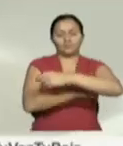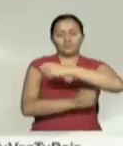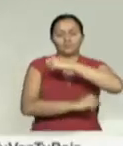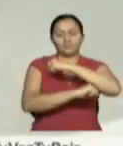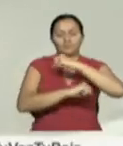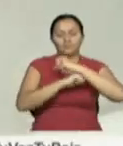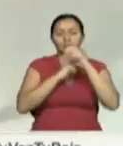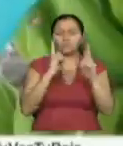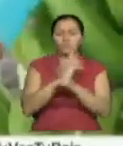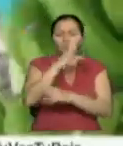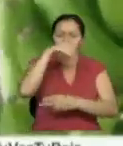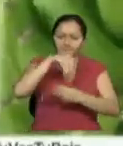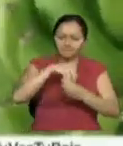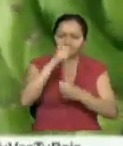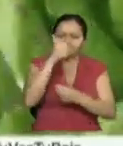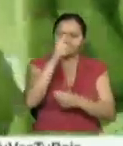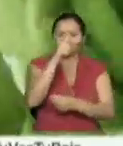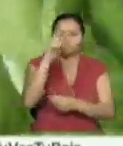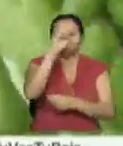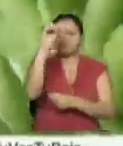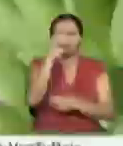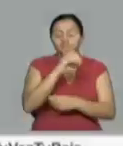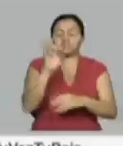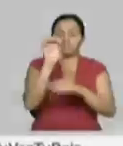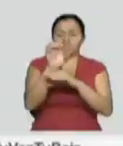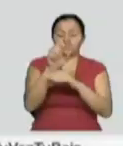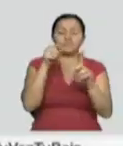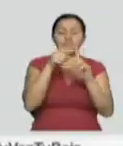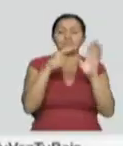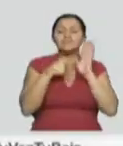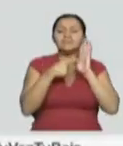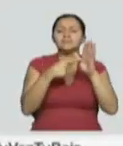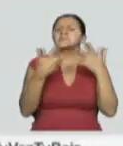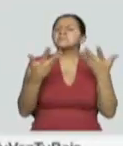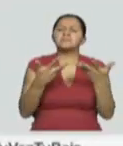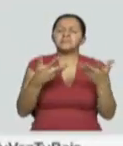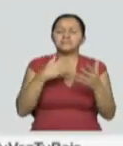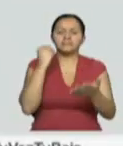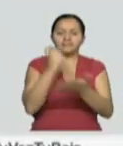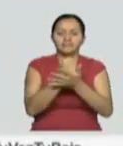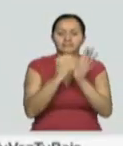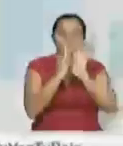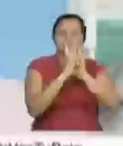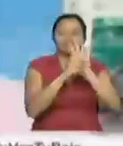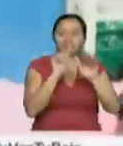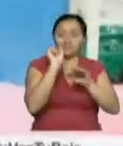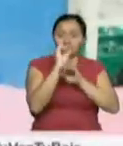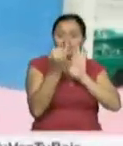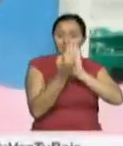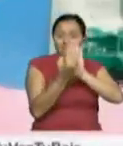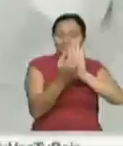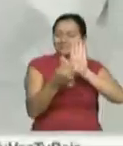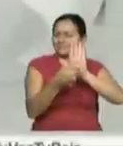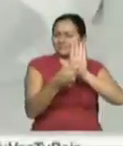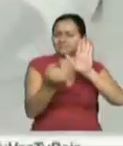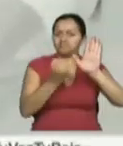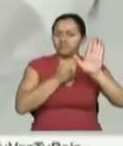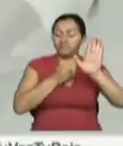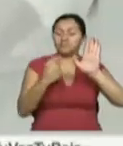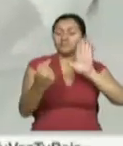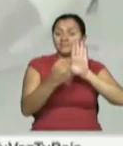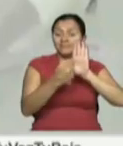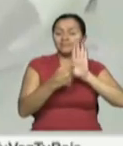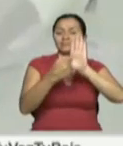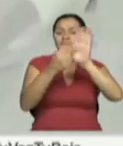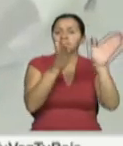consumo interno de productos 100% ecuatorianos. Un ejemplo es la marca Primero Ecuador. El éxito de estas políticas se ve